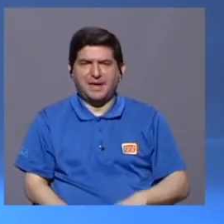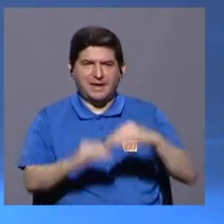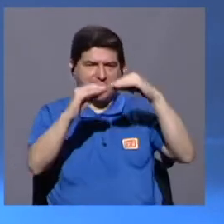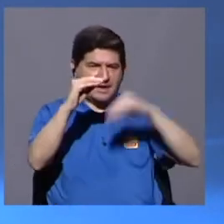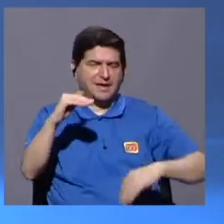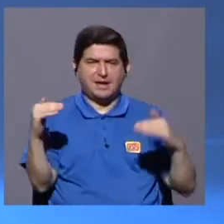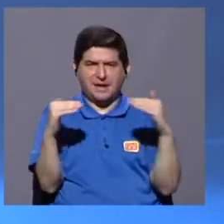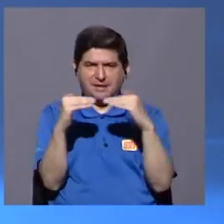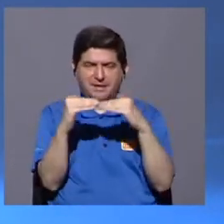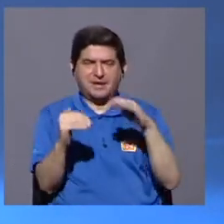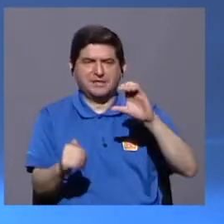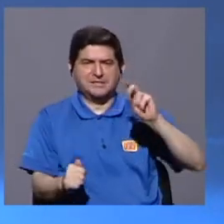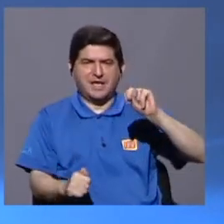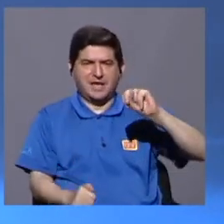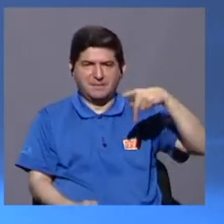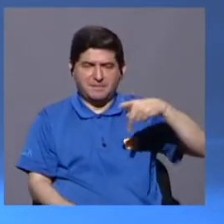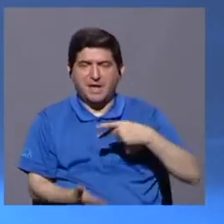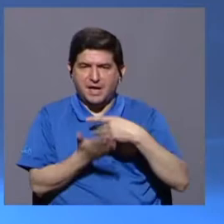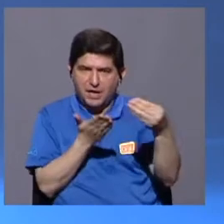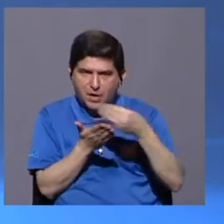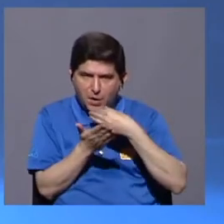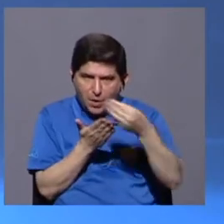cantidad, el CNP les va a comprar